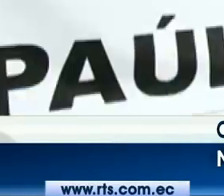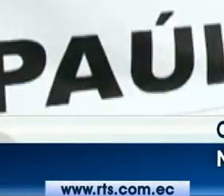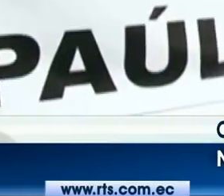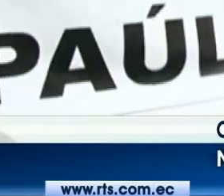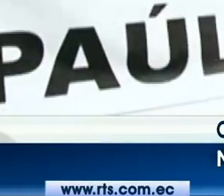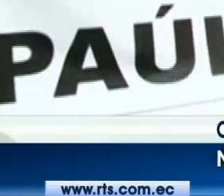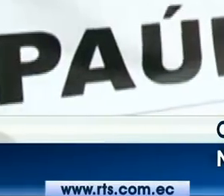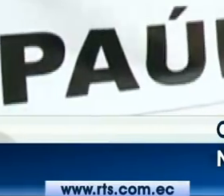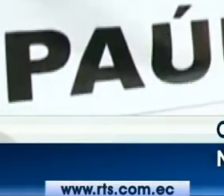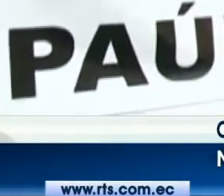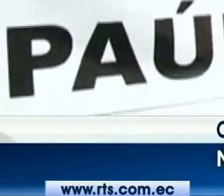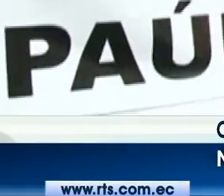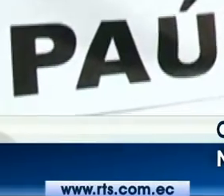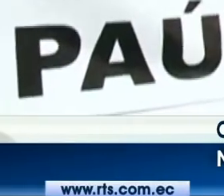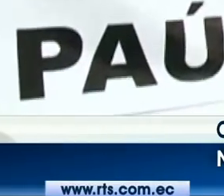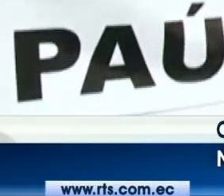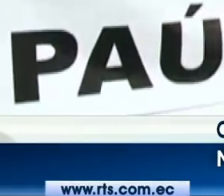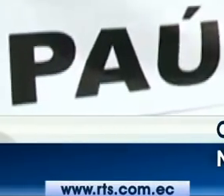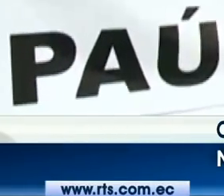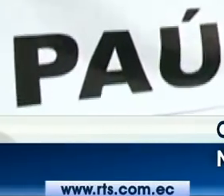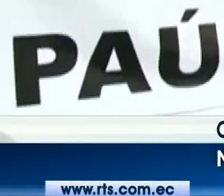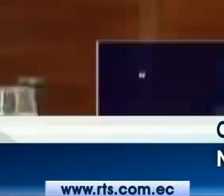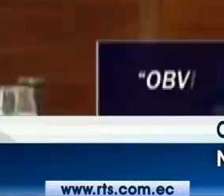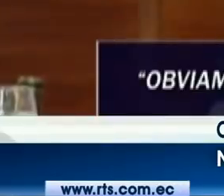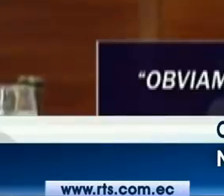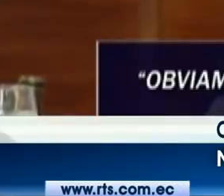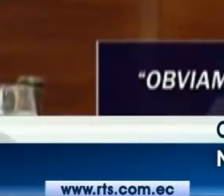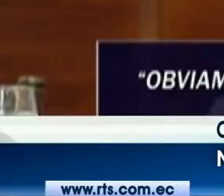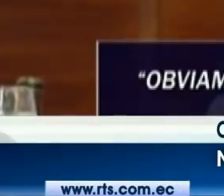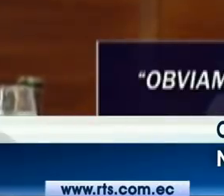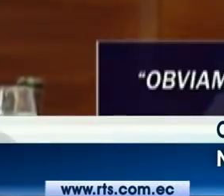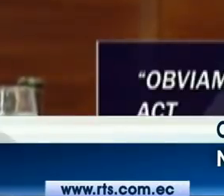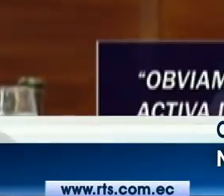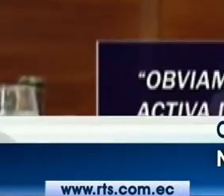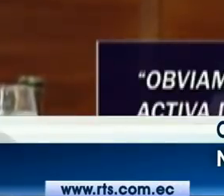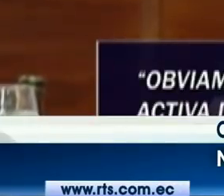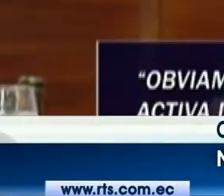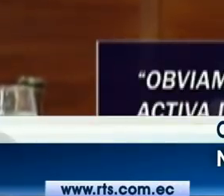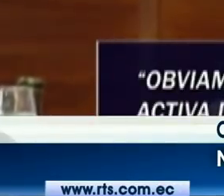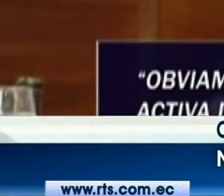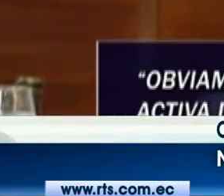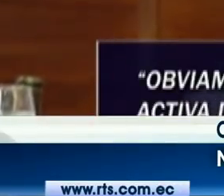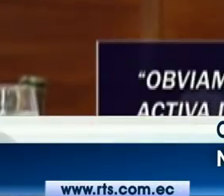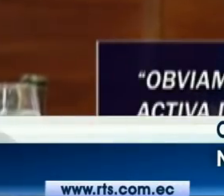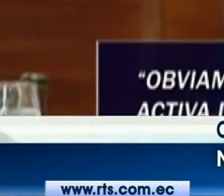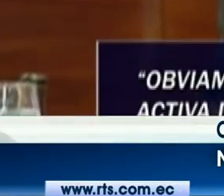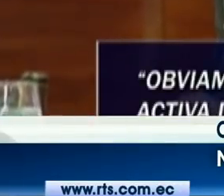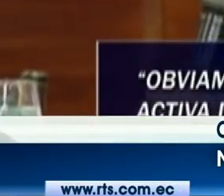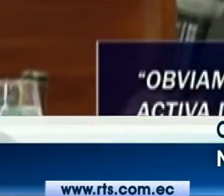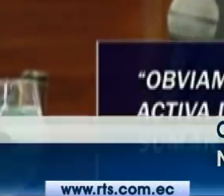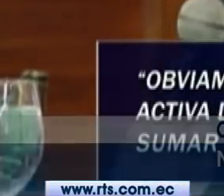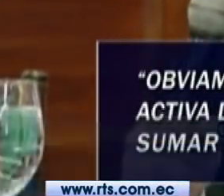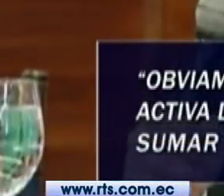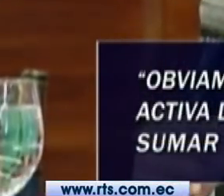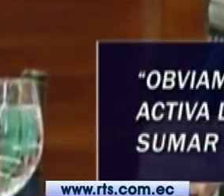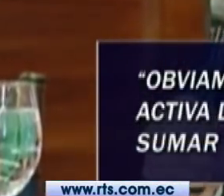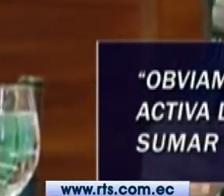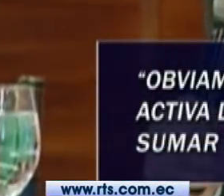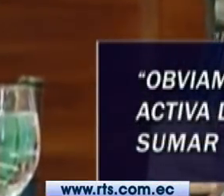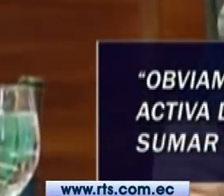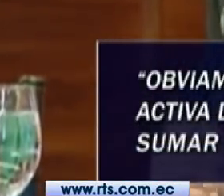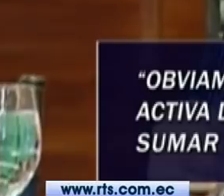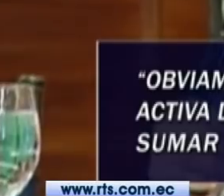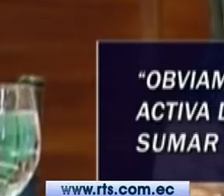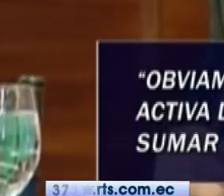sociales e incluso los familiares de los secuestrados. La participación de las organizaciones que se